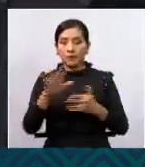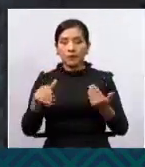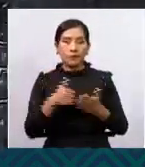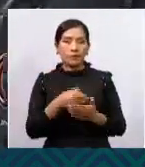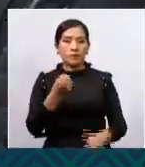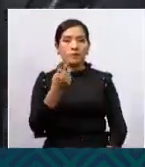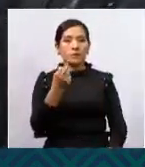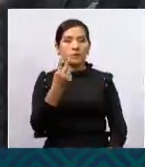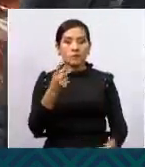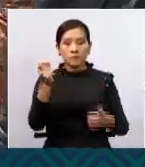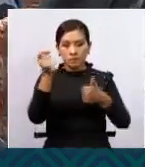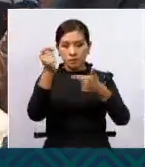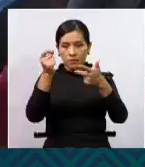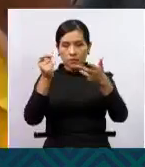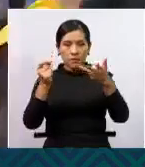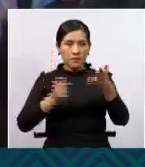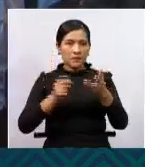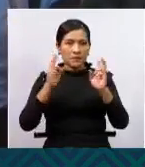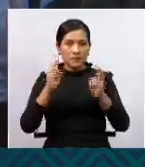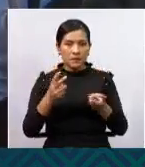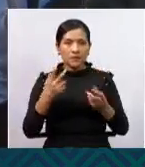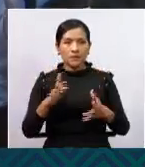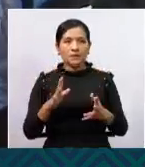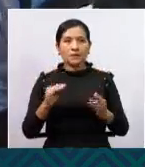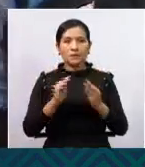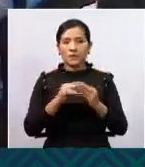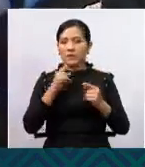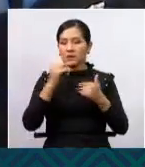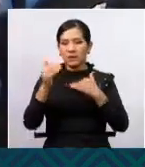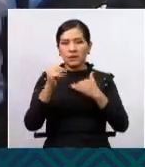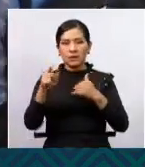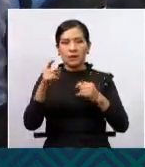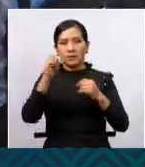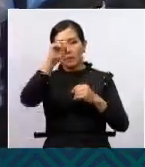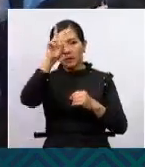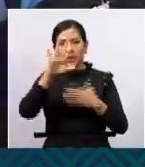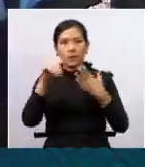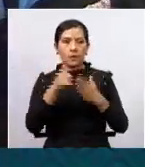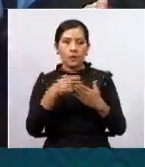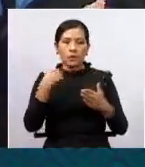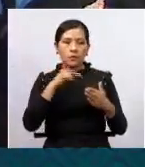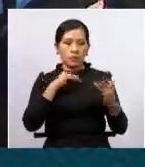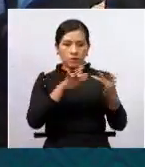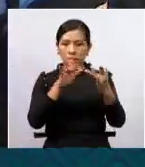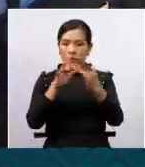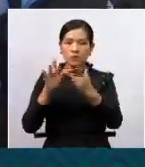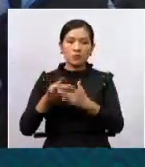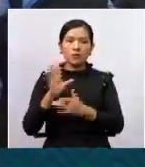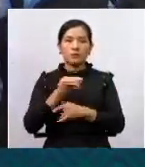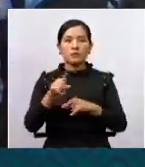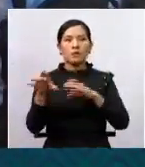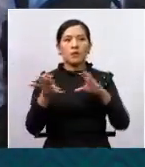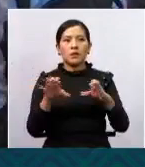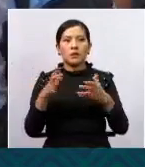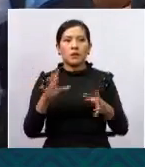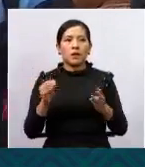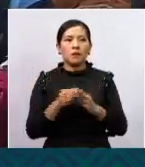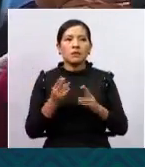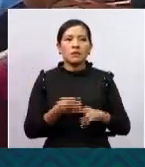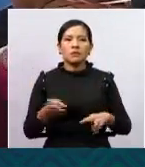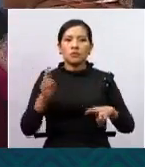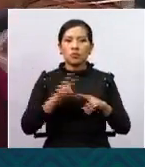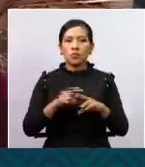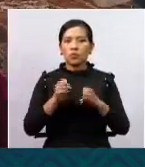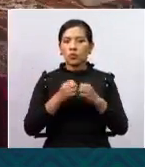habría de 12 puntos fronterizos con el Perú donde se estaría realizando un alto contrabando de